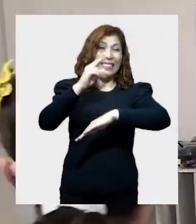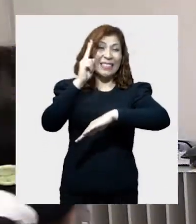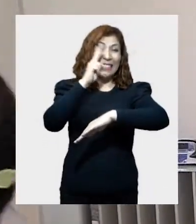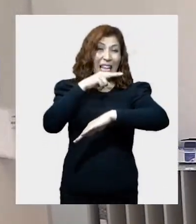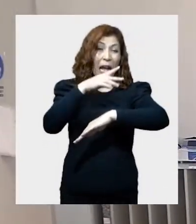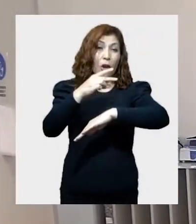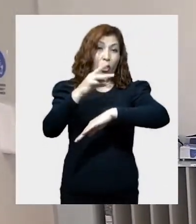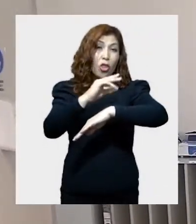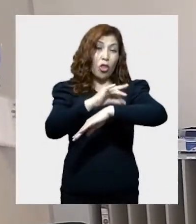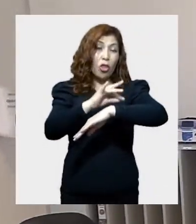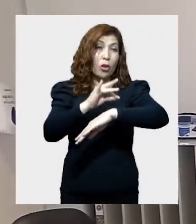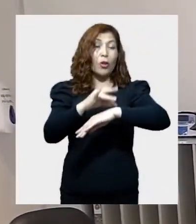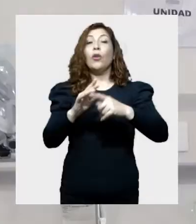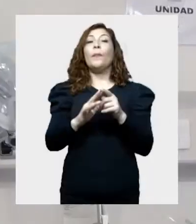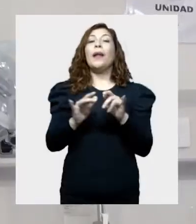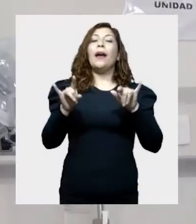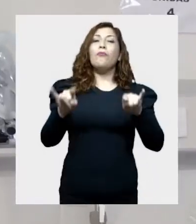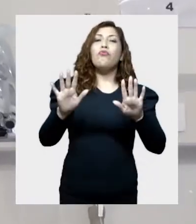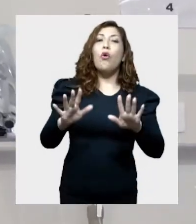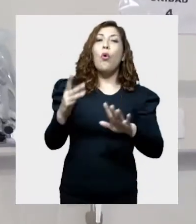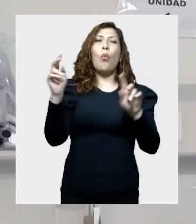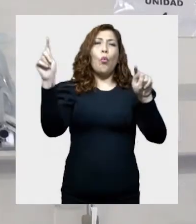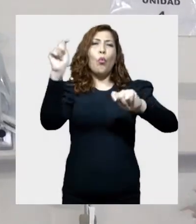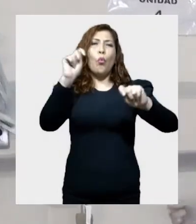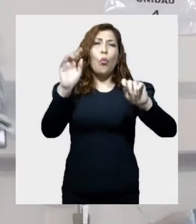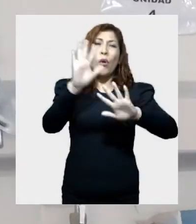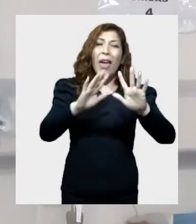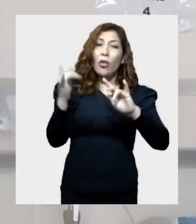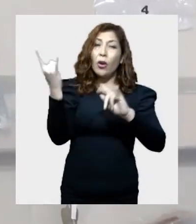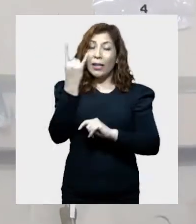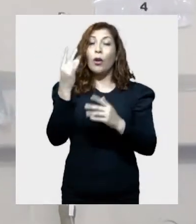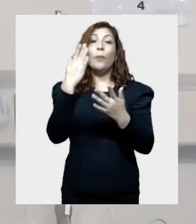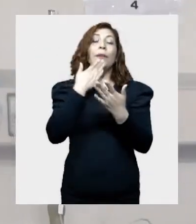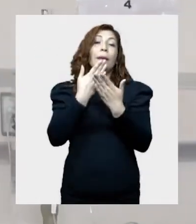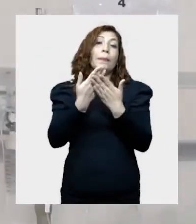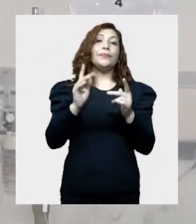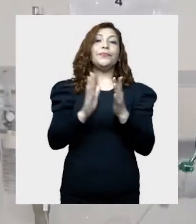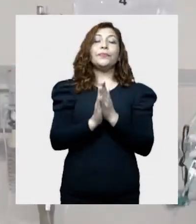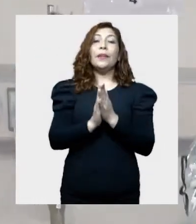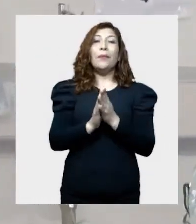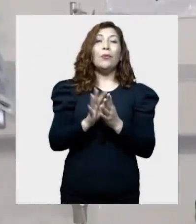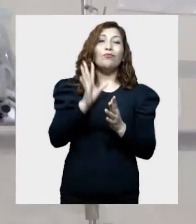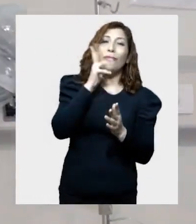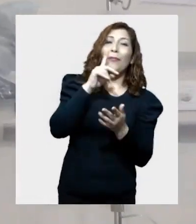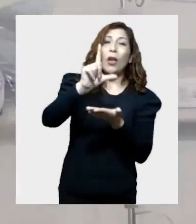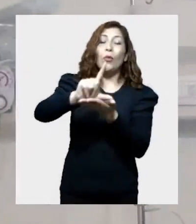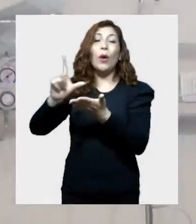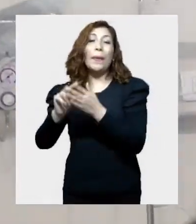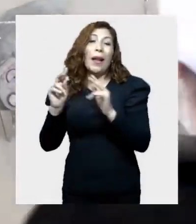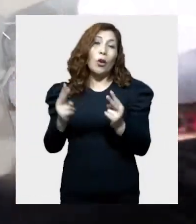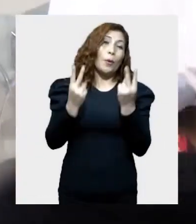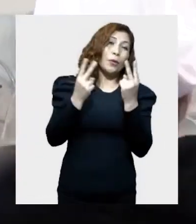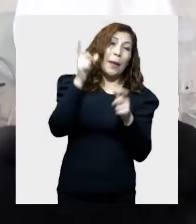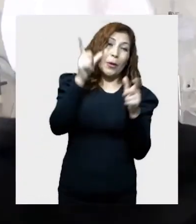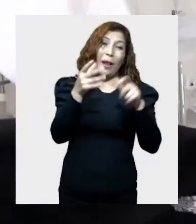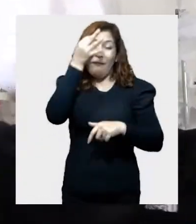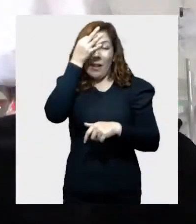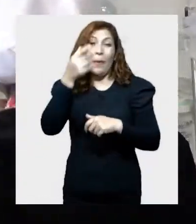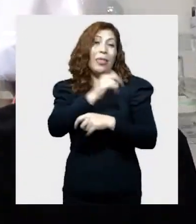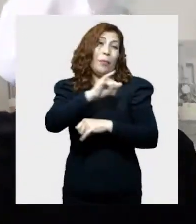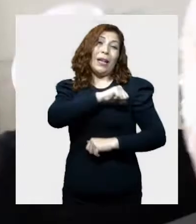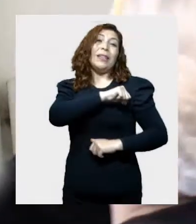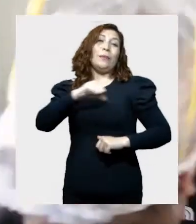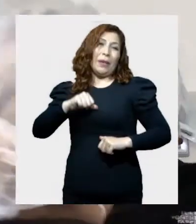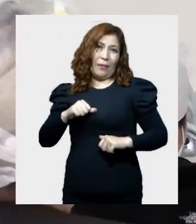de cuidados críticos. Por ende, vimos afectada la disponibilidad de recintos para la recuperación de pacientes una vez terminada la intervención